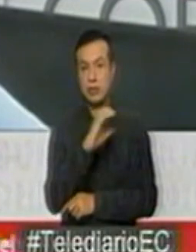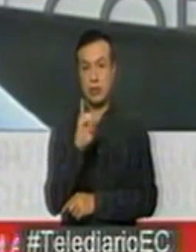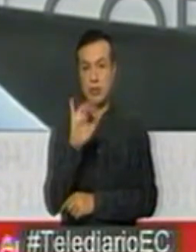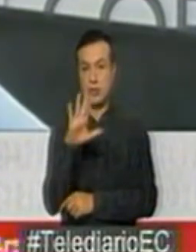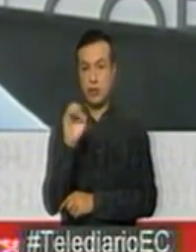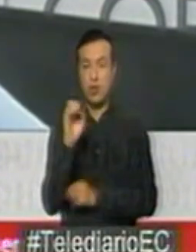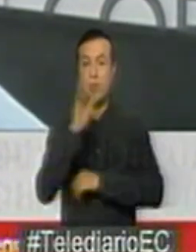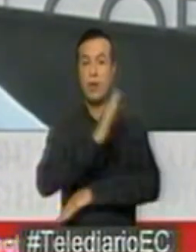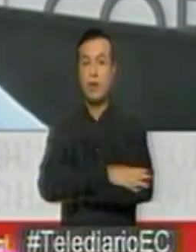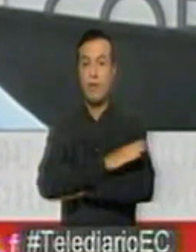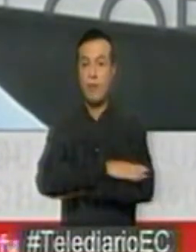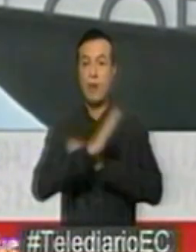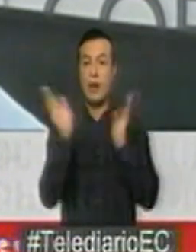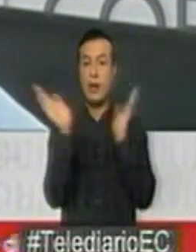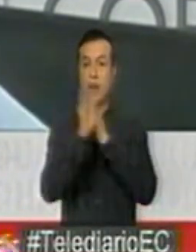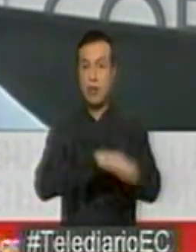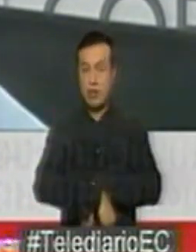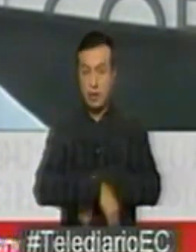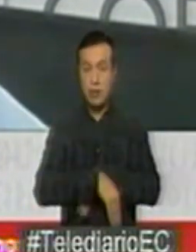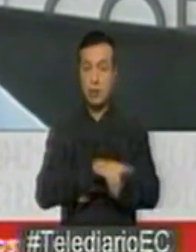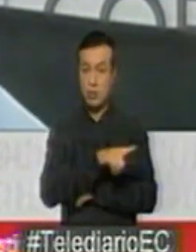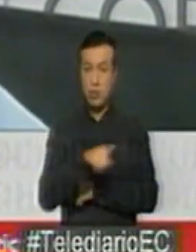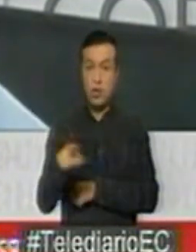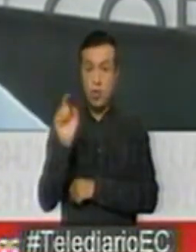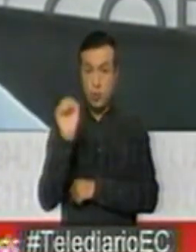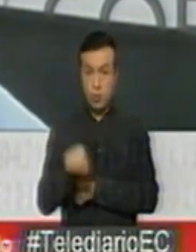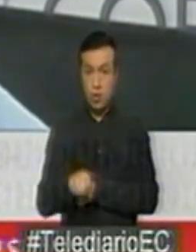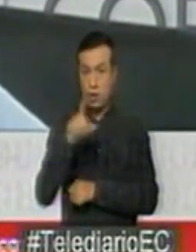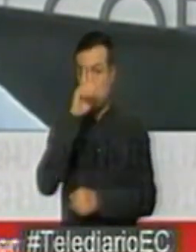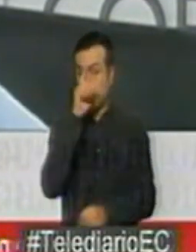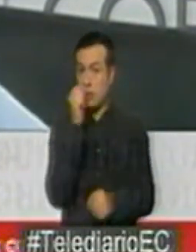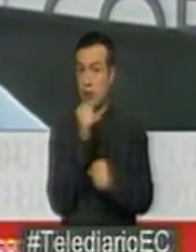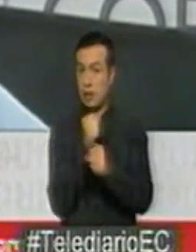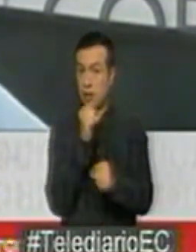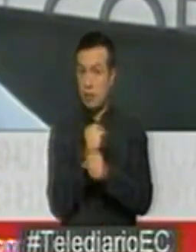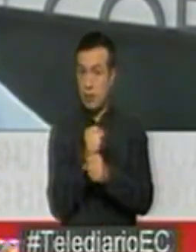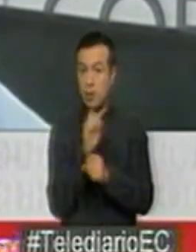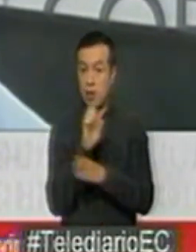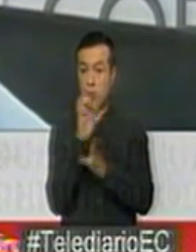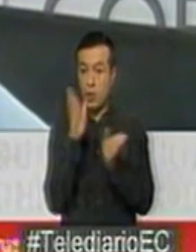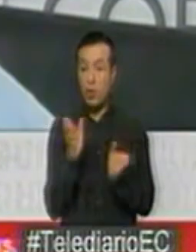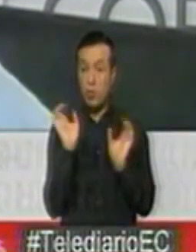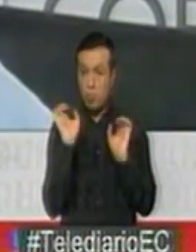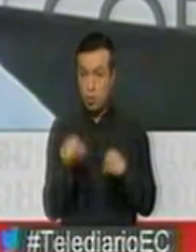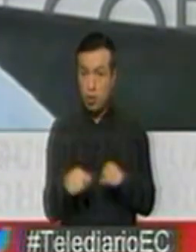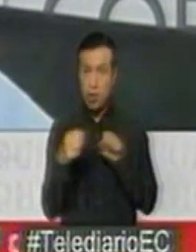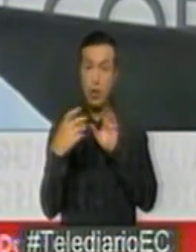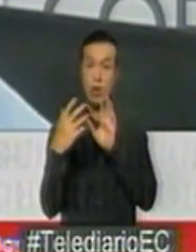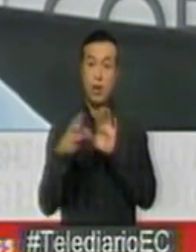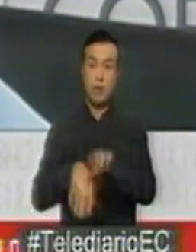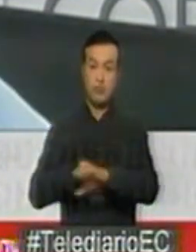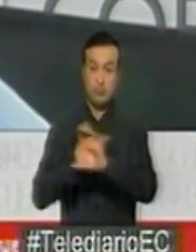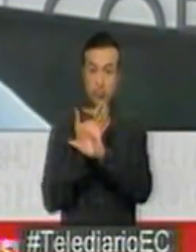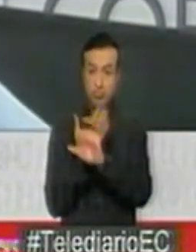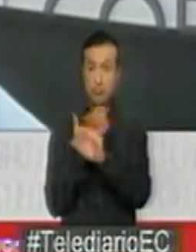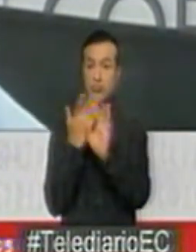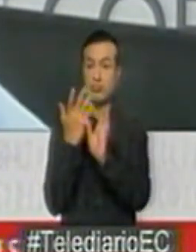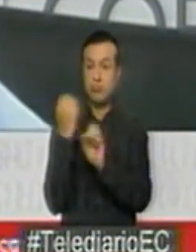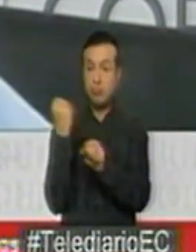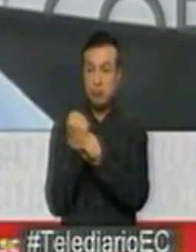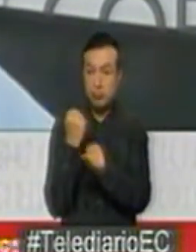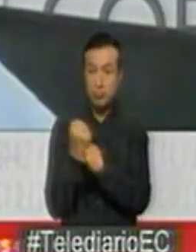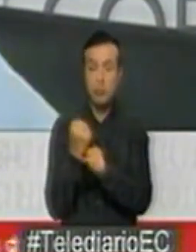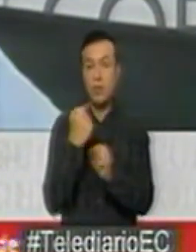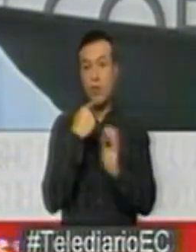gratuita para que se interactúe el teletrabajo los ecuatorianos y haya la videoconferencia. Adicionalmente, para preguntar síntomas,